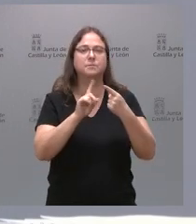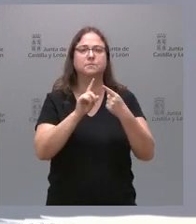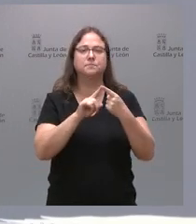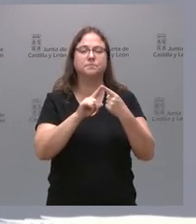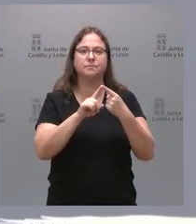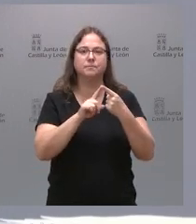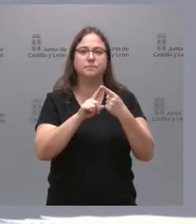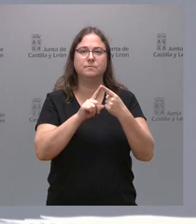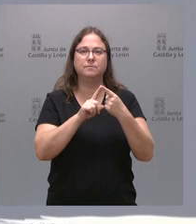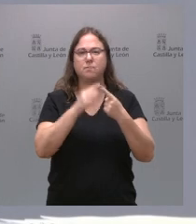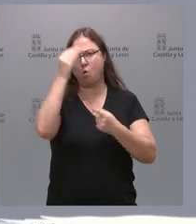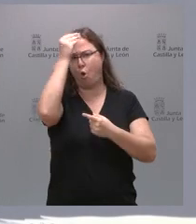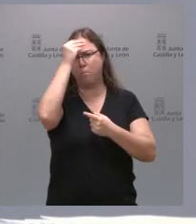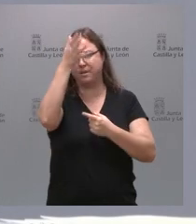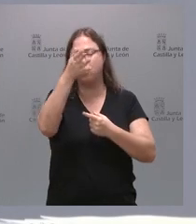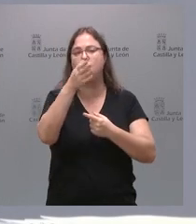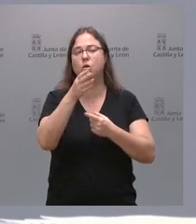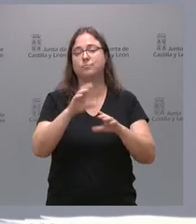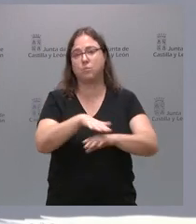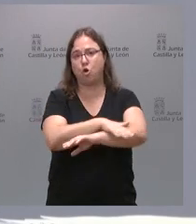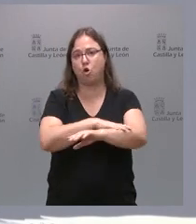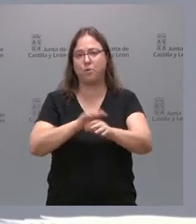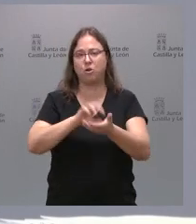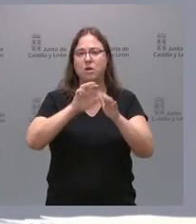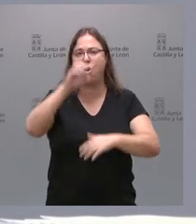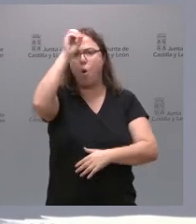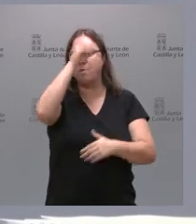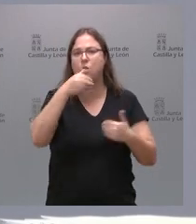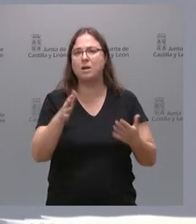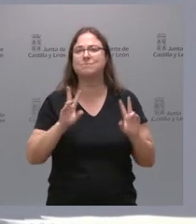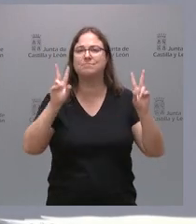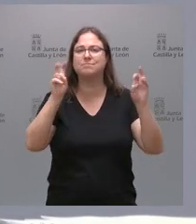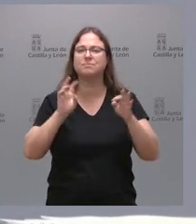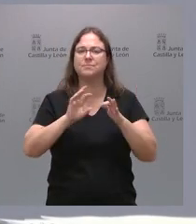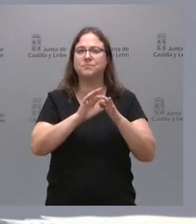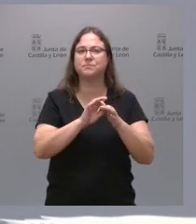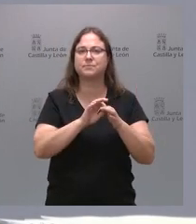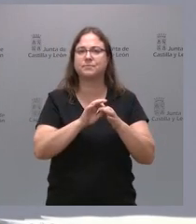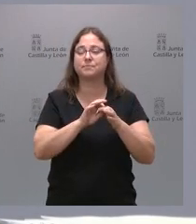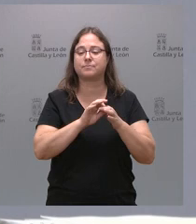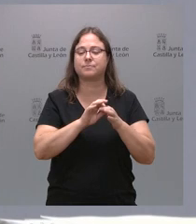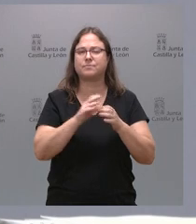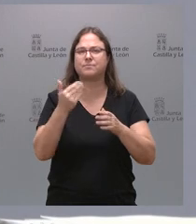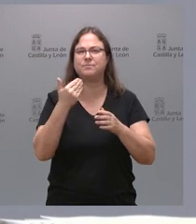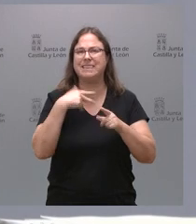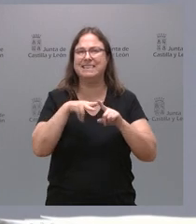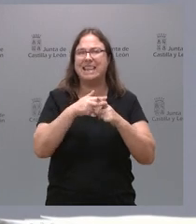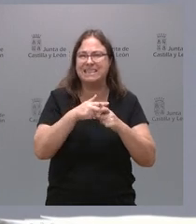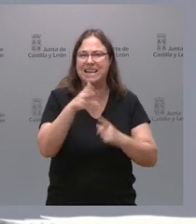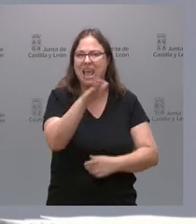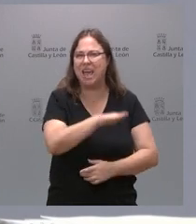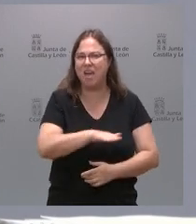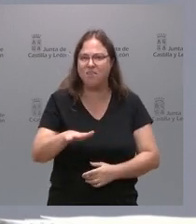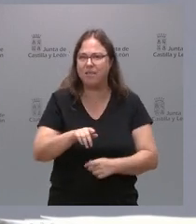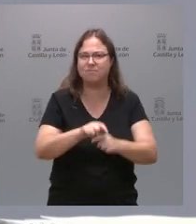la valoración que hace el gobierno de Castilla y león respecto a un taller una actividad infantil que